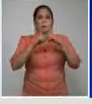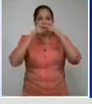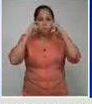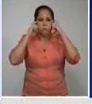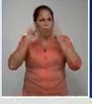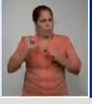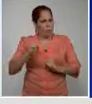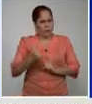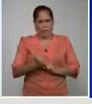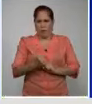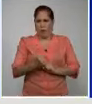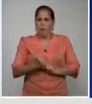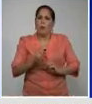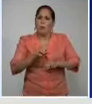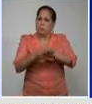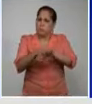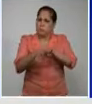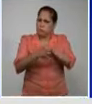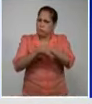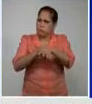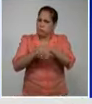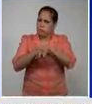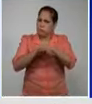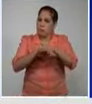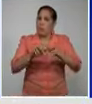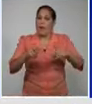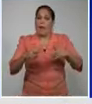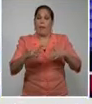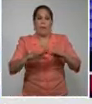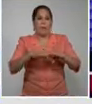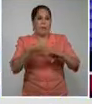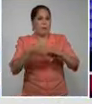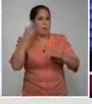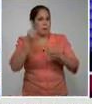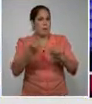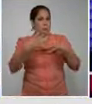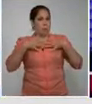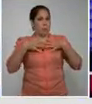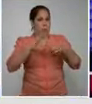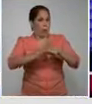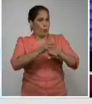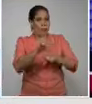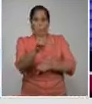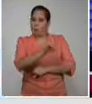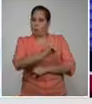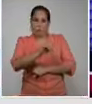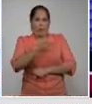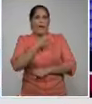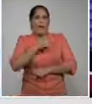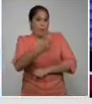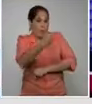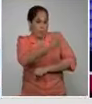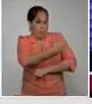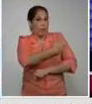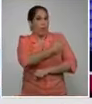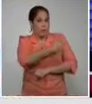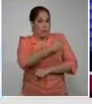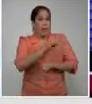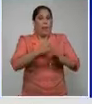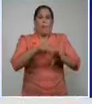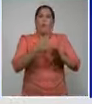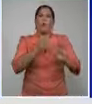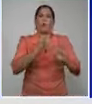todas las medidas de protección para evitar la infección y todo lo que se ha previsto y todas las medidas que ha previsto el país para evitar la infección. Porque